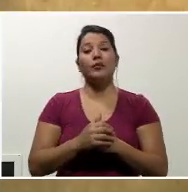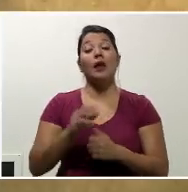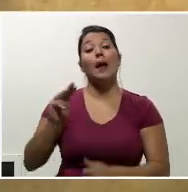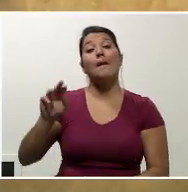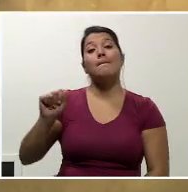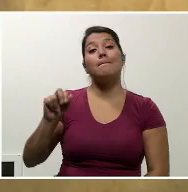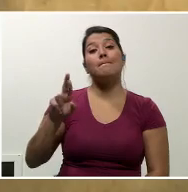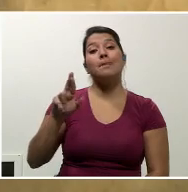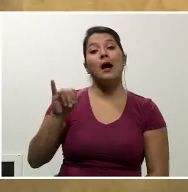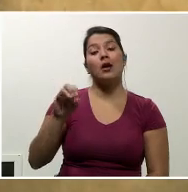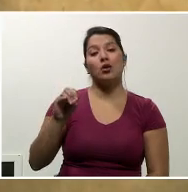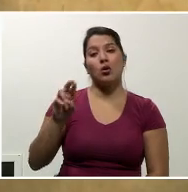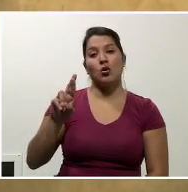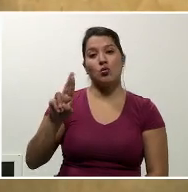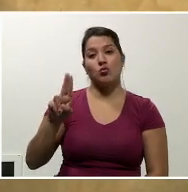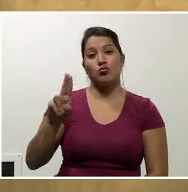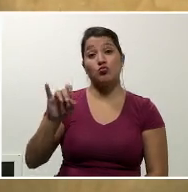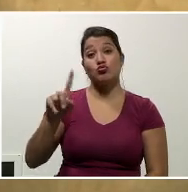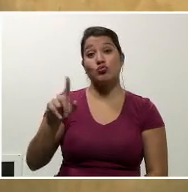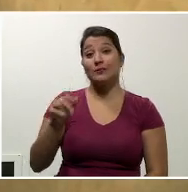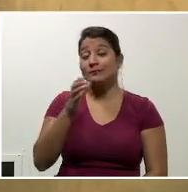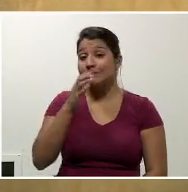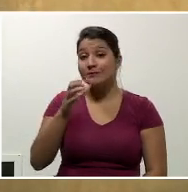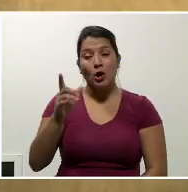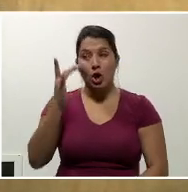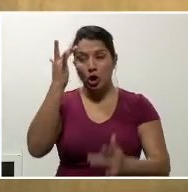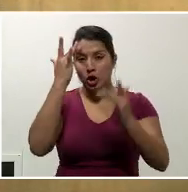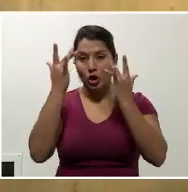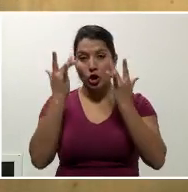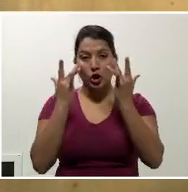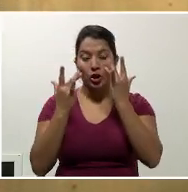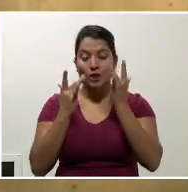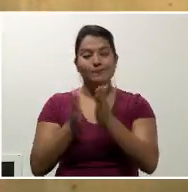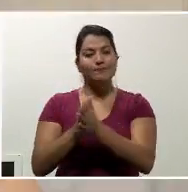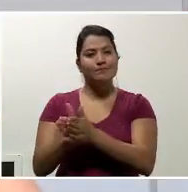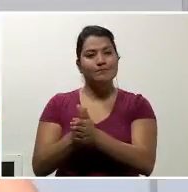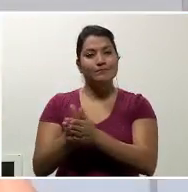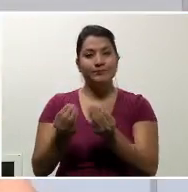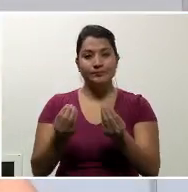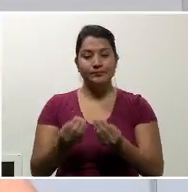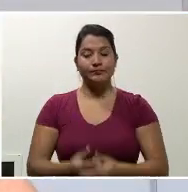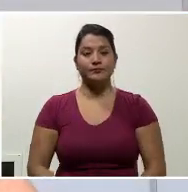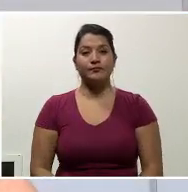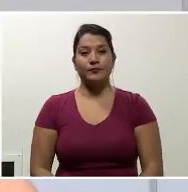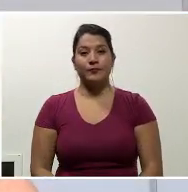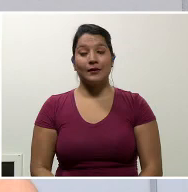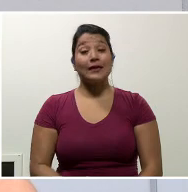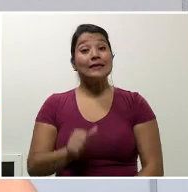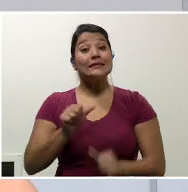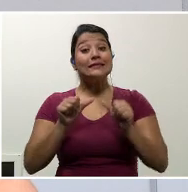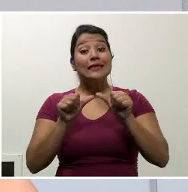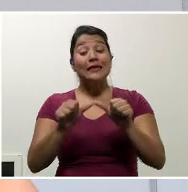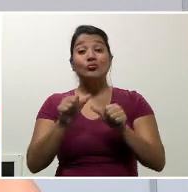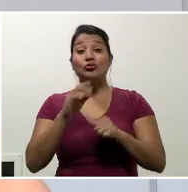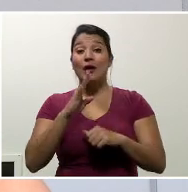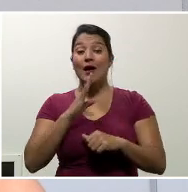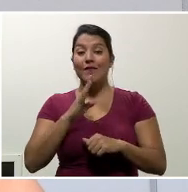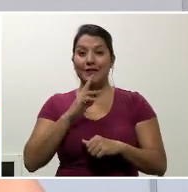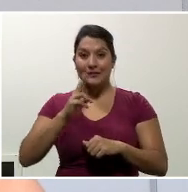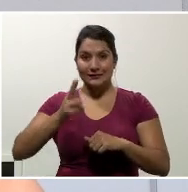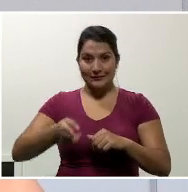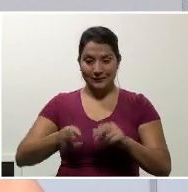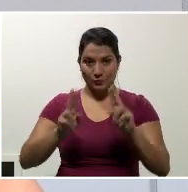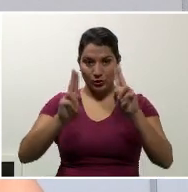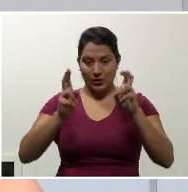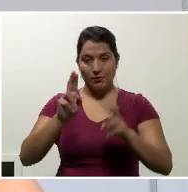recomendó no tocarse la cara y lavarse las manos constantemente. Seguimos hablando sobre este tema.